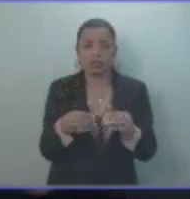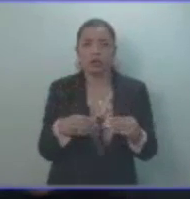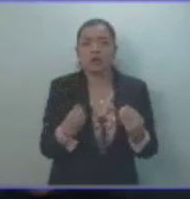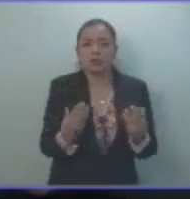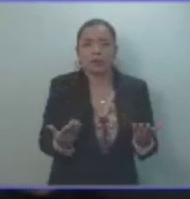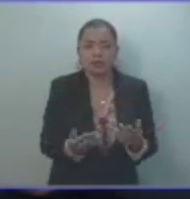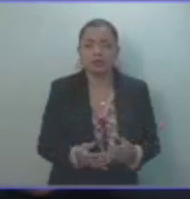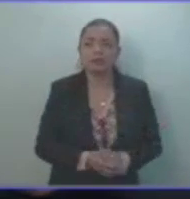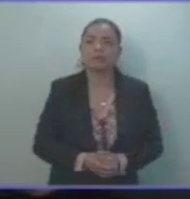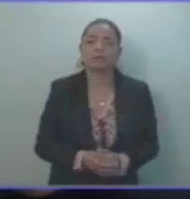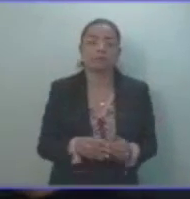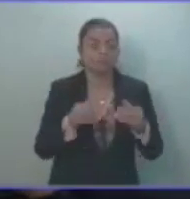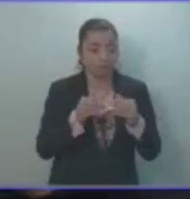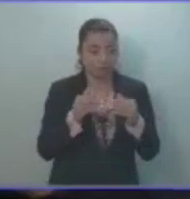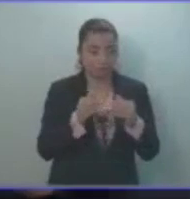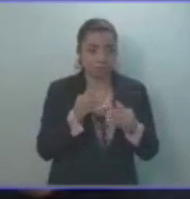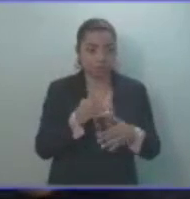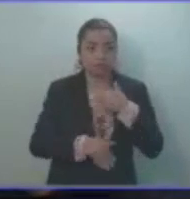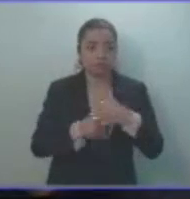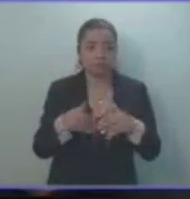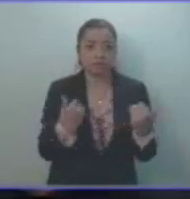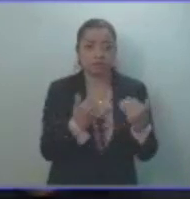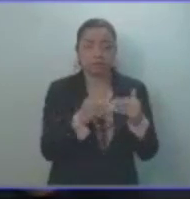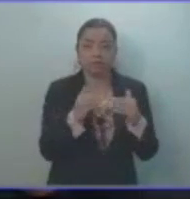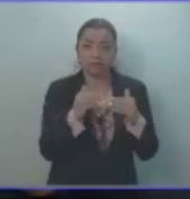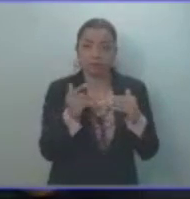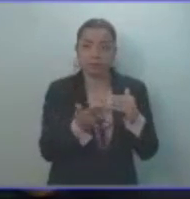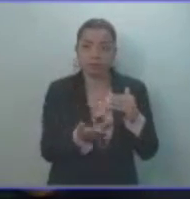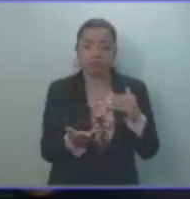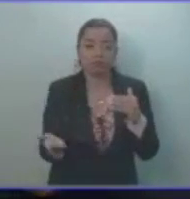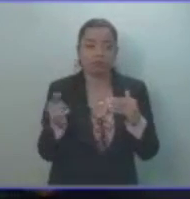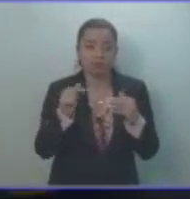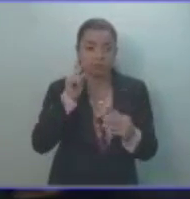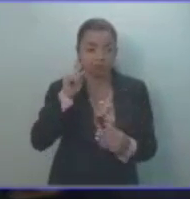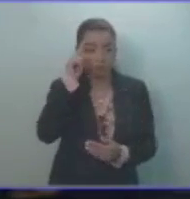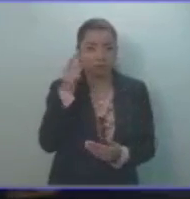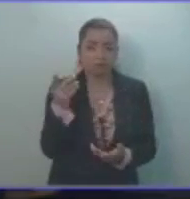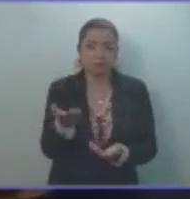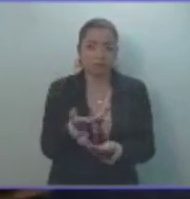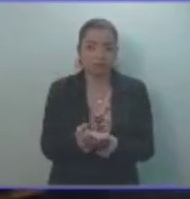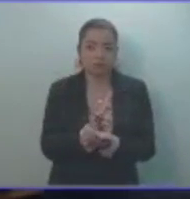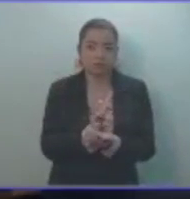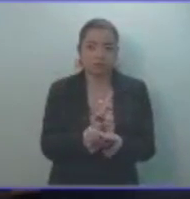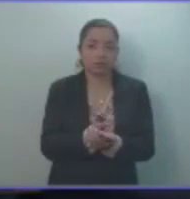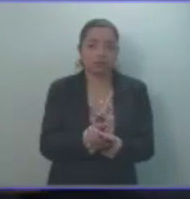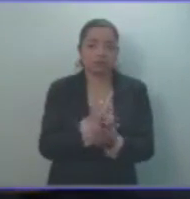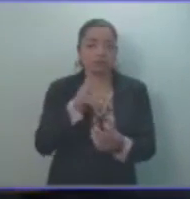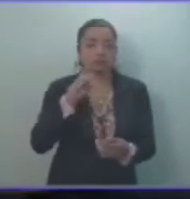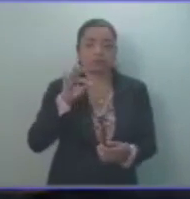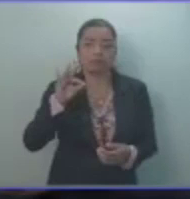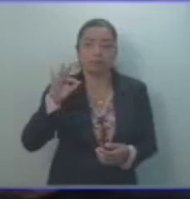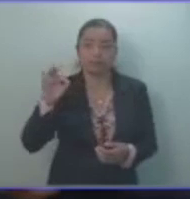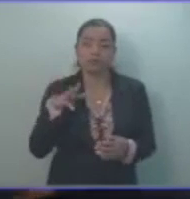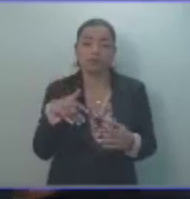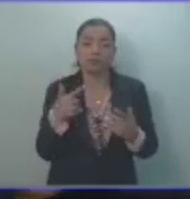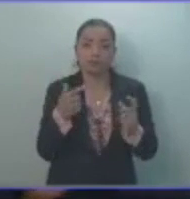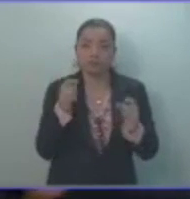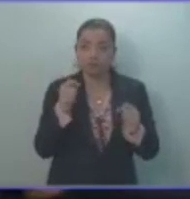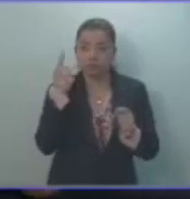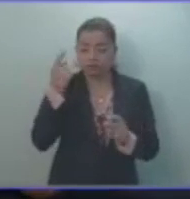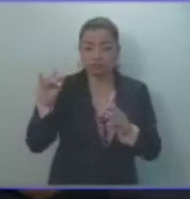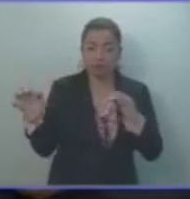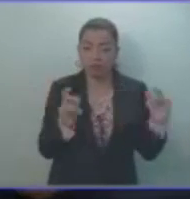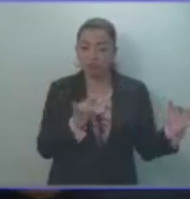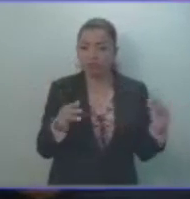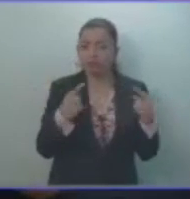De acuerdo. Y además, también escuchamos una propuesta de usar el FEFE para las pensiones de veteranos de guerra.